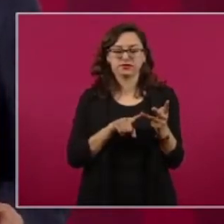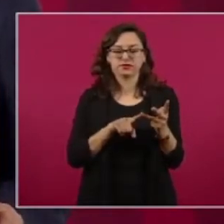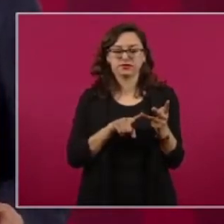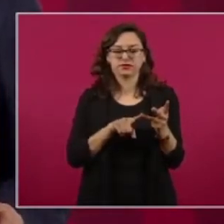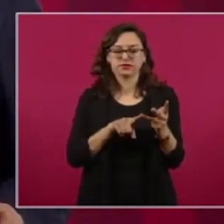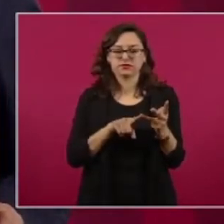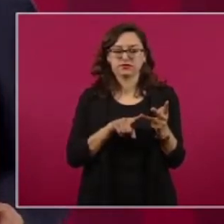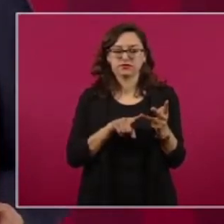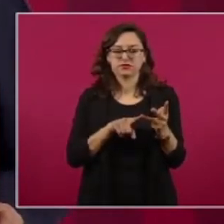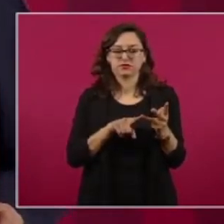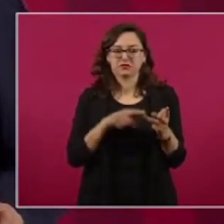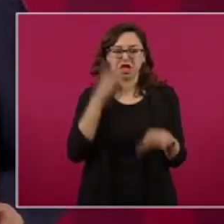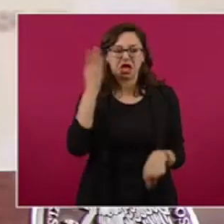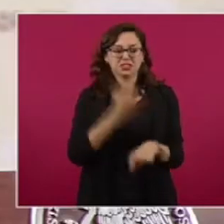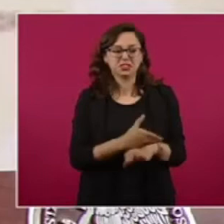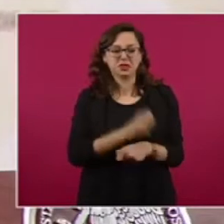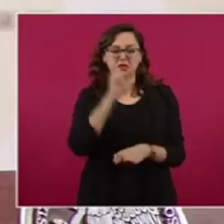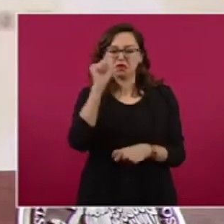impunidad,